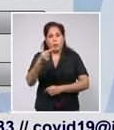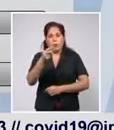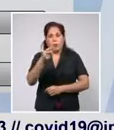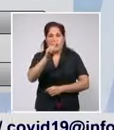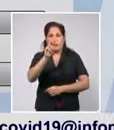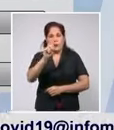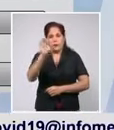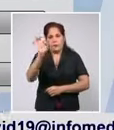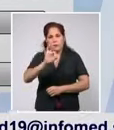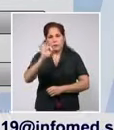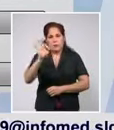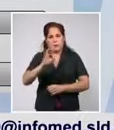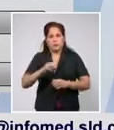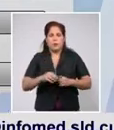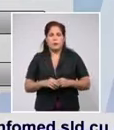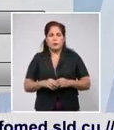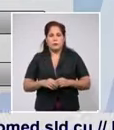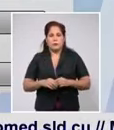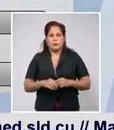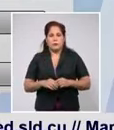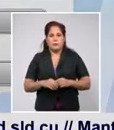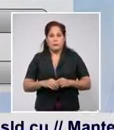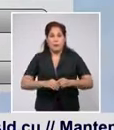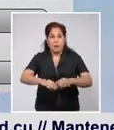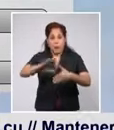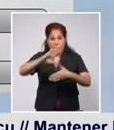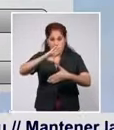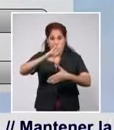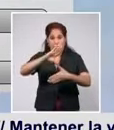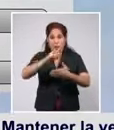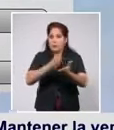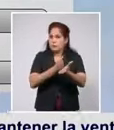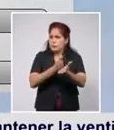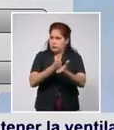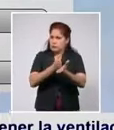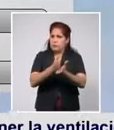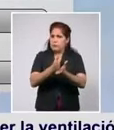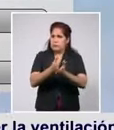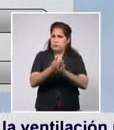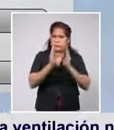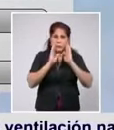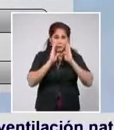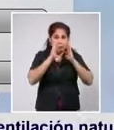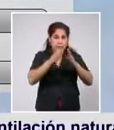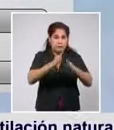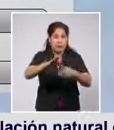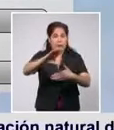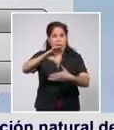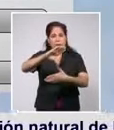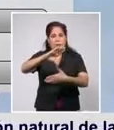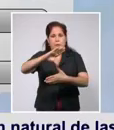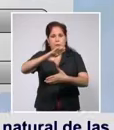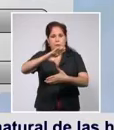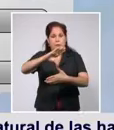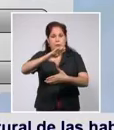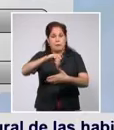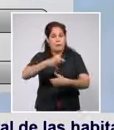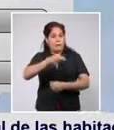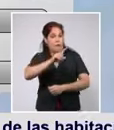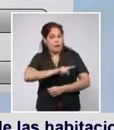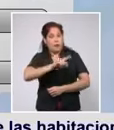2,20%. Las Américas, que sigue siendo el epicentro de la pandemia, ayer con el